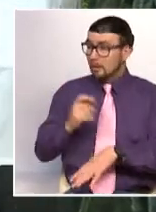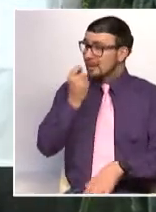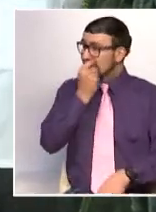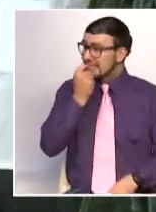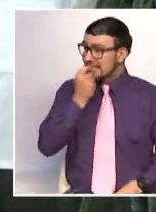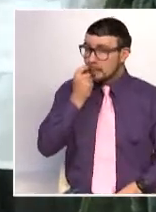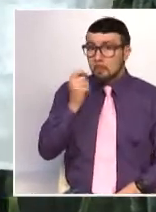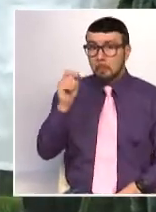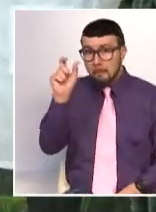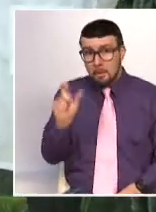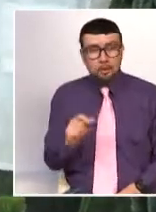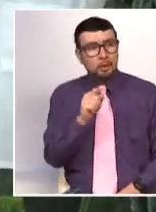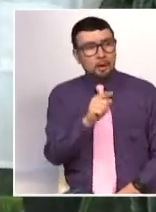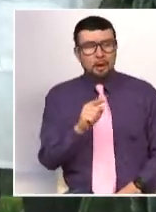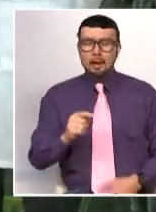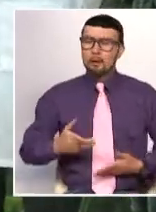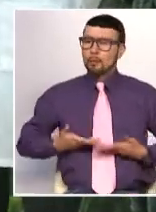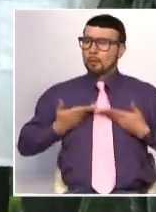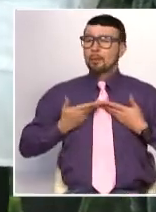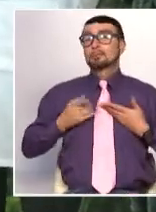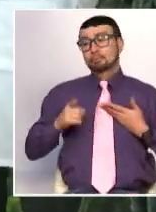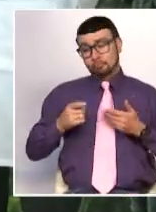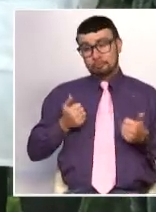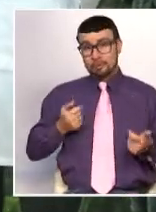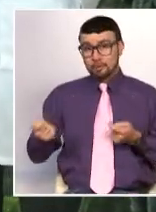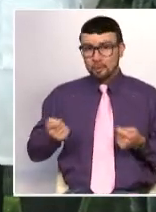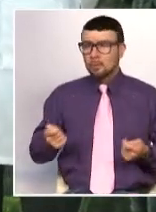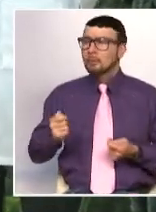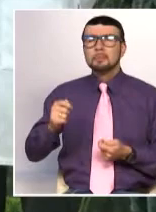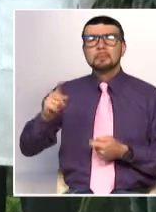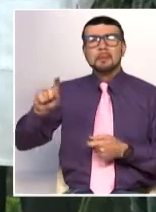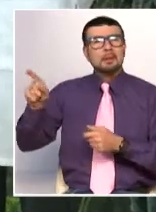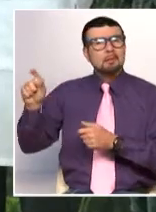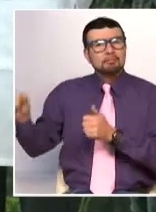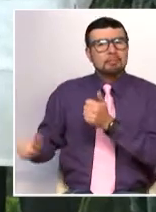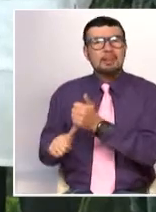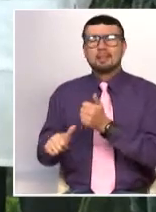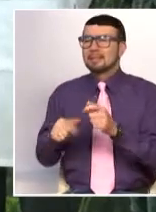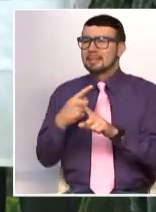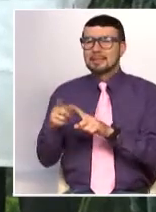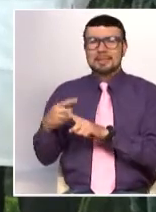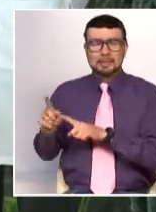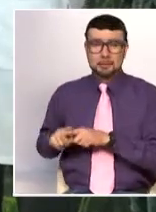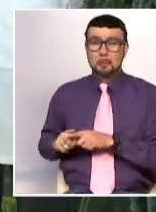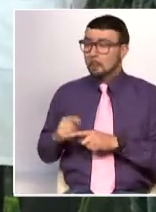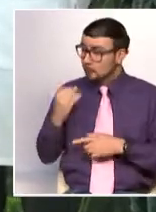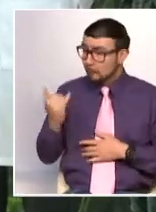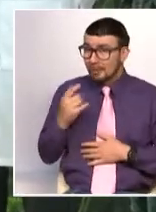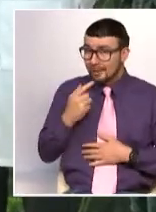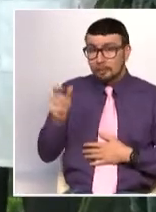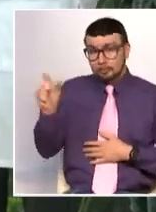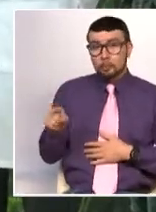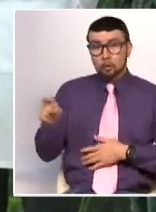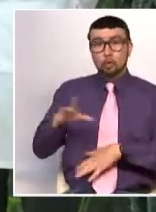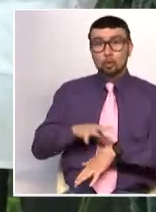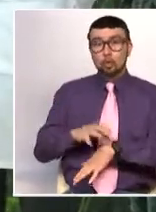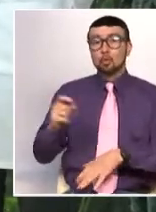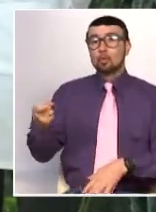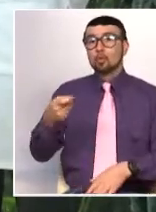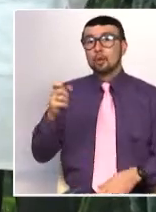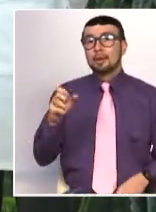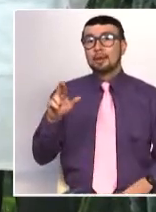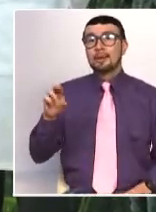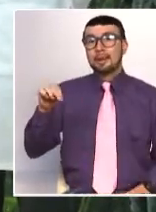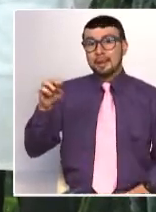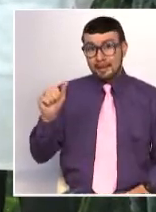y en fin es uno de los auxiliares entonces mire que como decía el doctor germán es que la persona llega